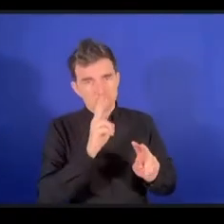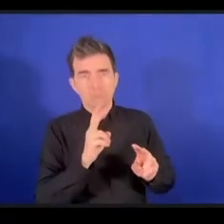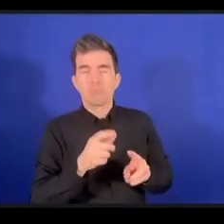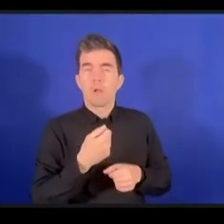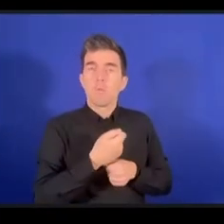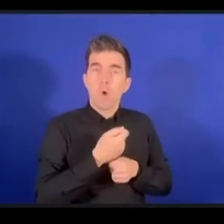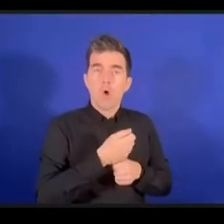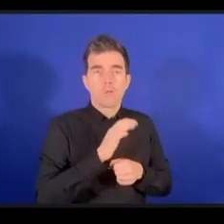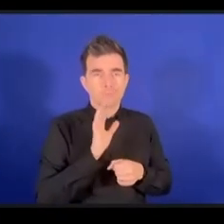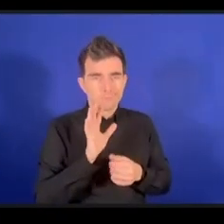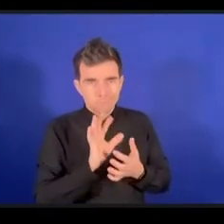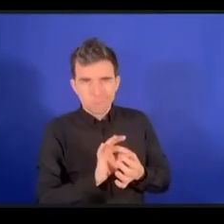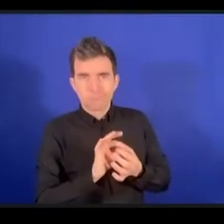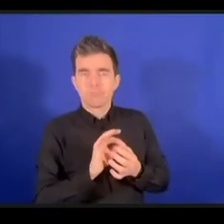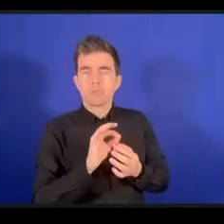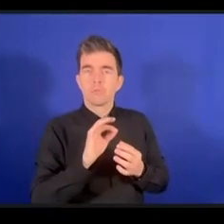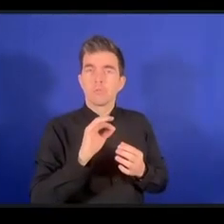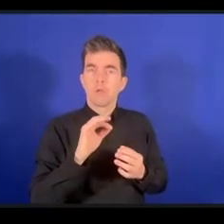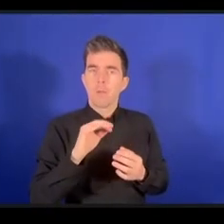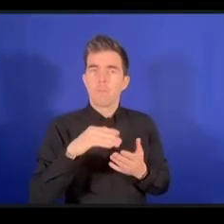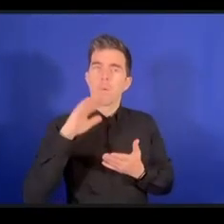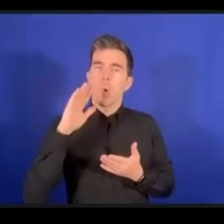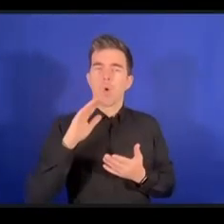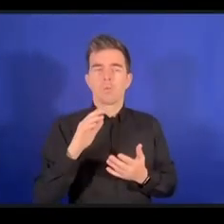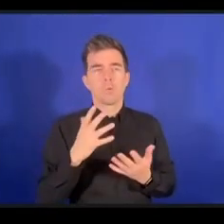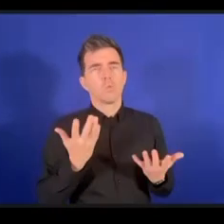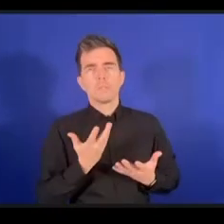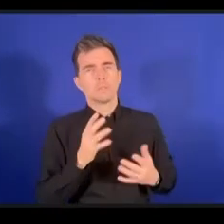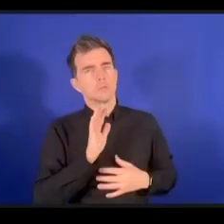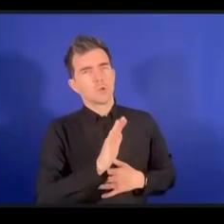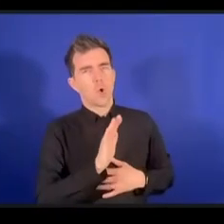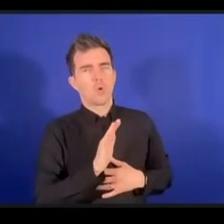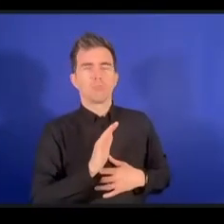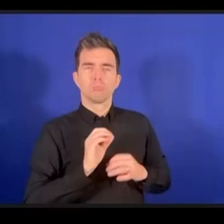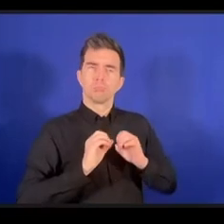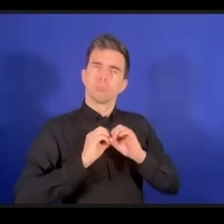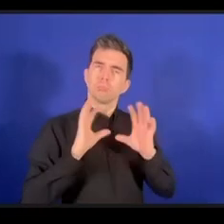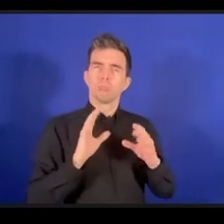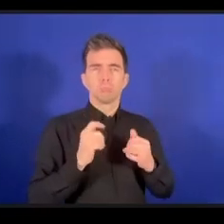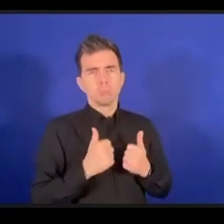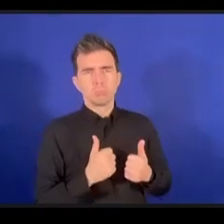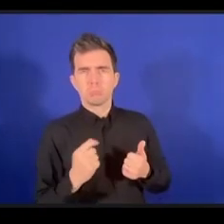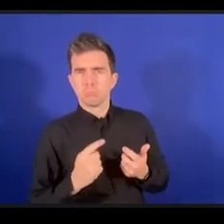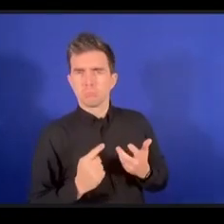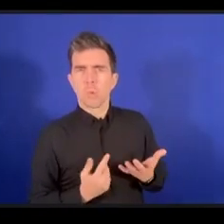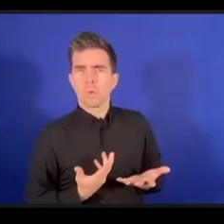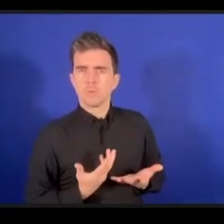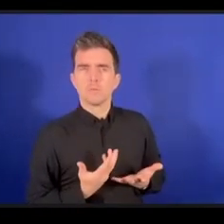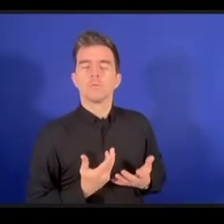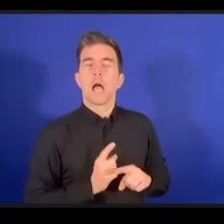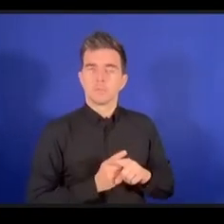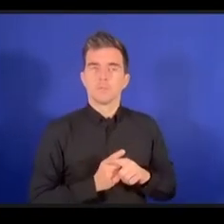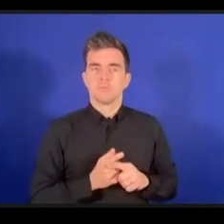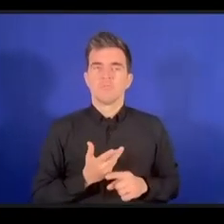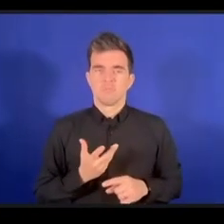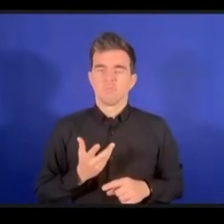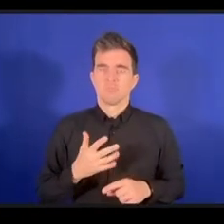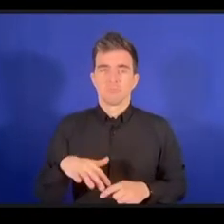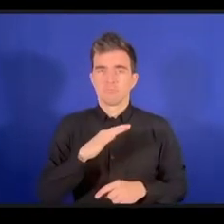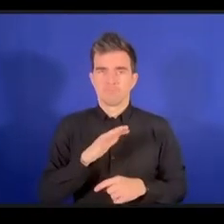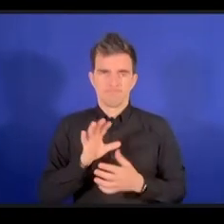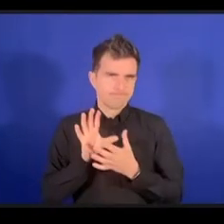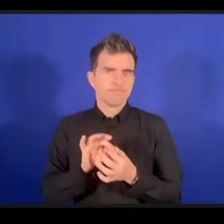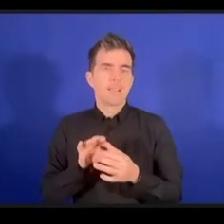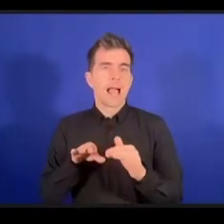como la coalición dinámica sobre la accesibilidad tiene tanto aspectos prácticos como de políticas y por lo tanto